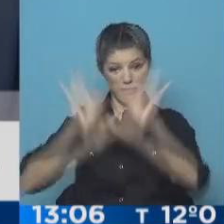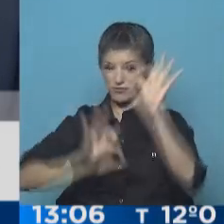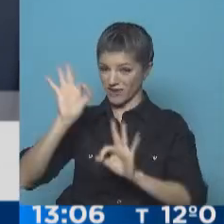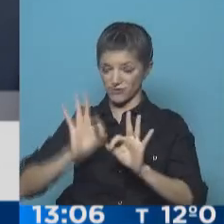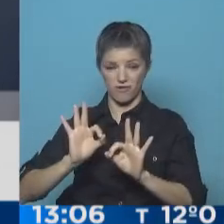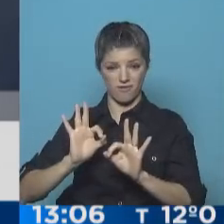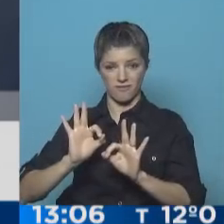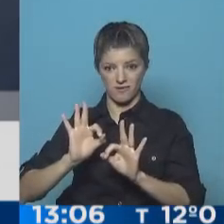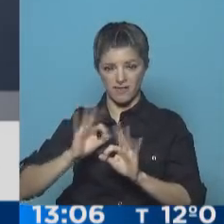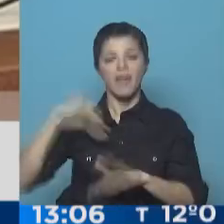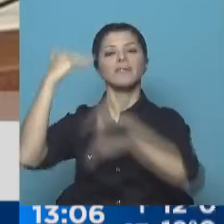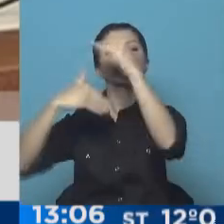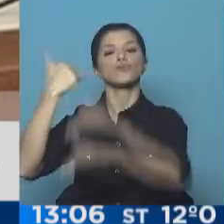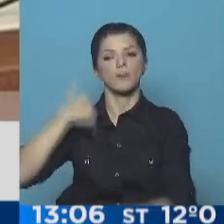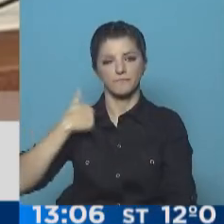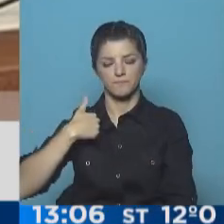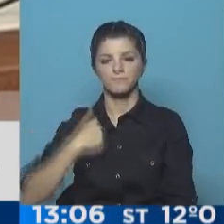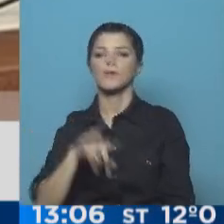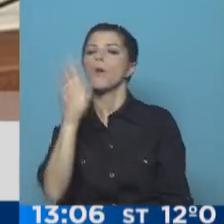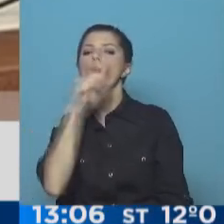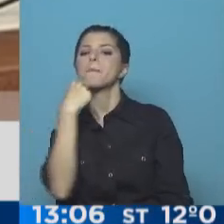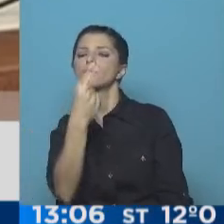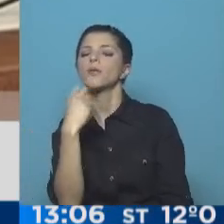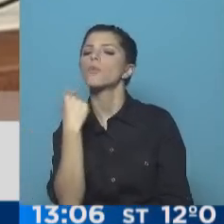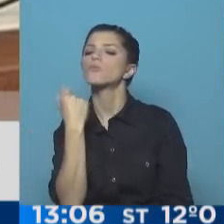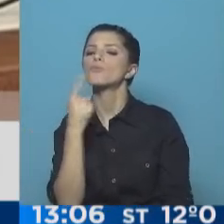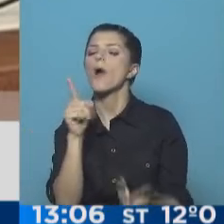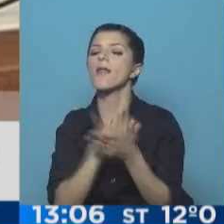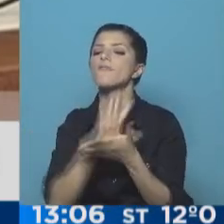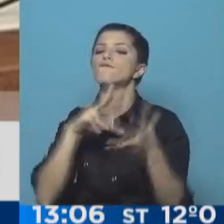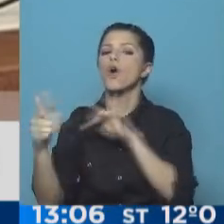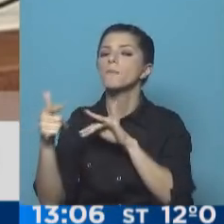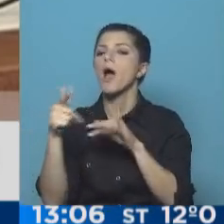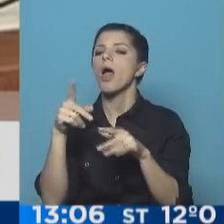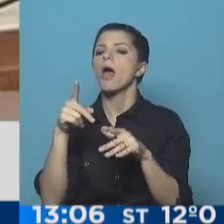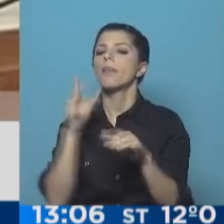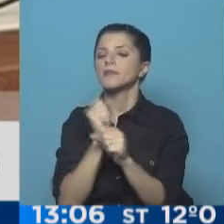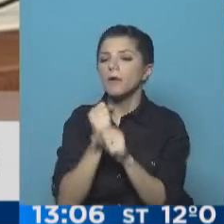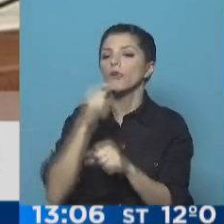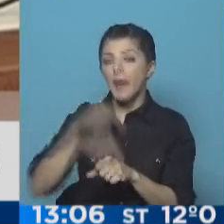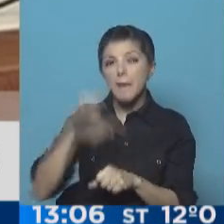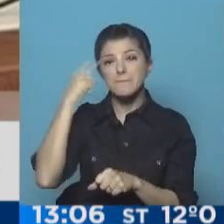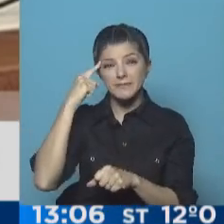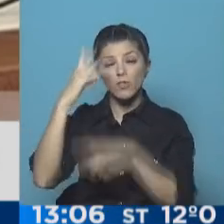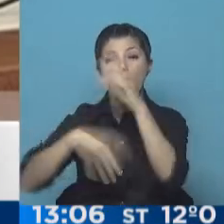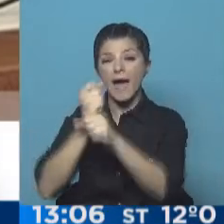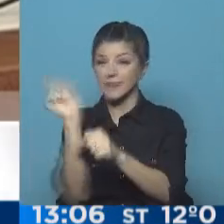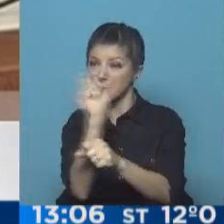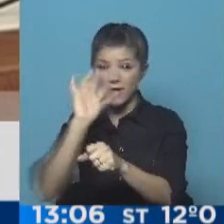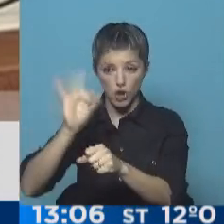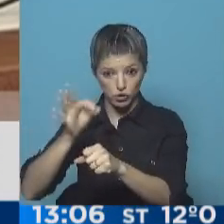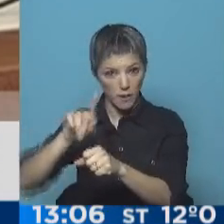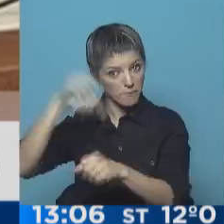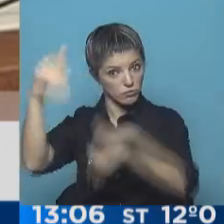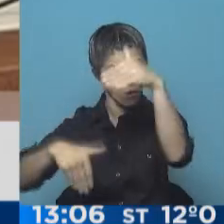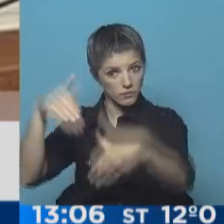desarrollo argentino va a ser la estructura de trabajo de acá a las generales de octubre y si y si se